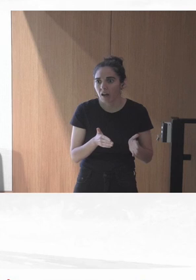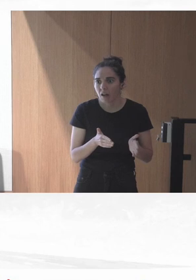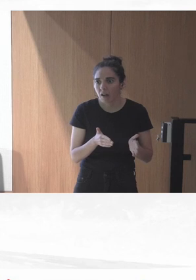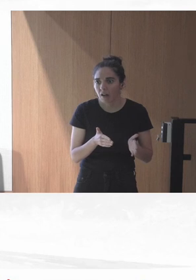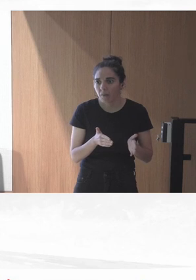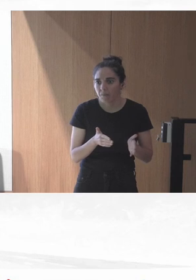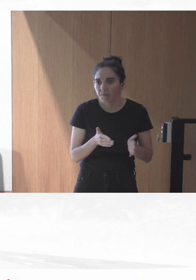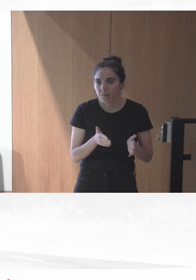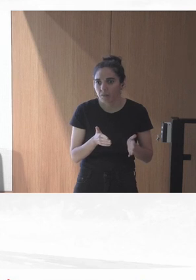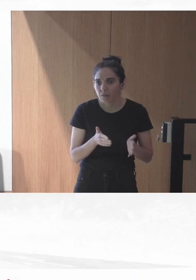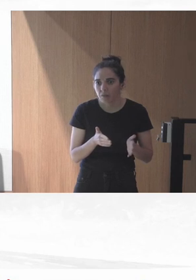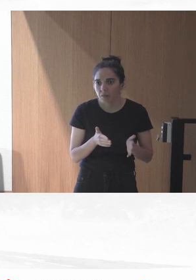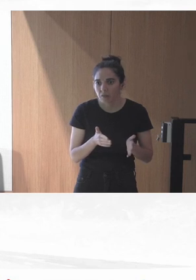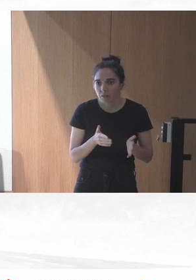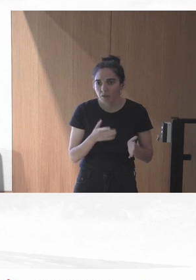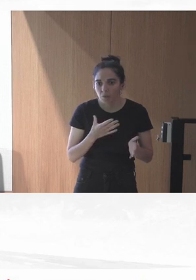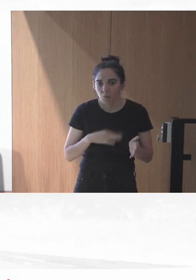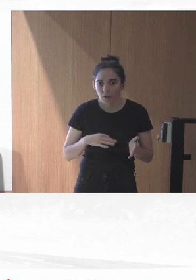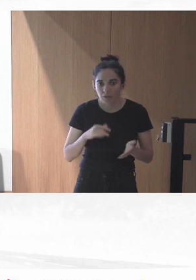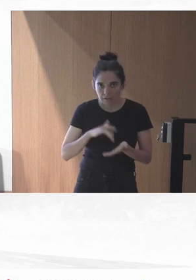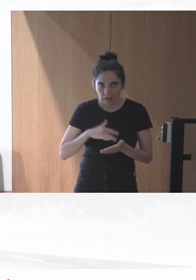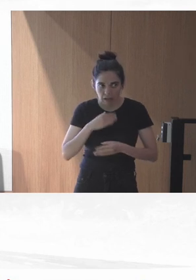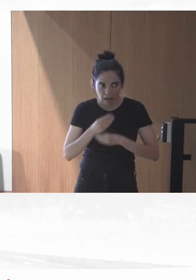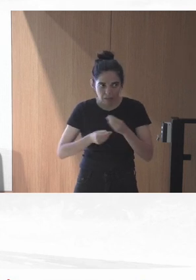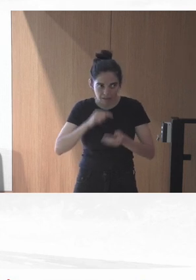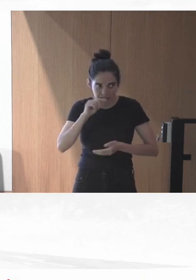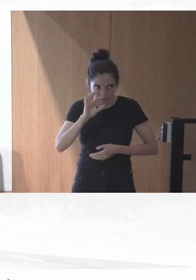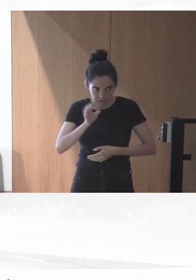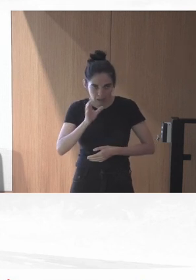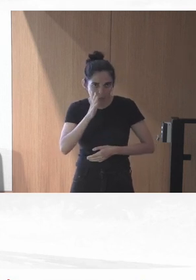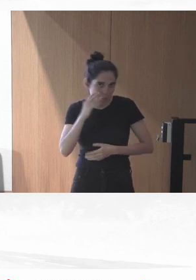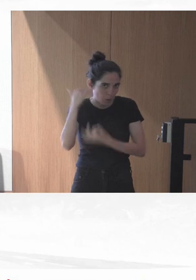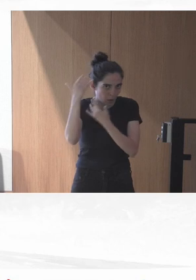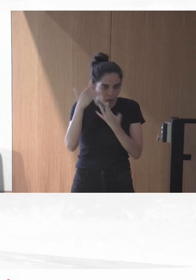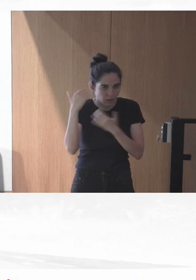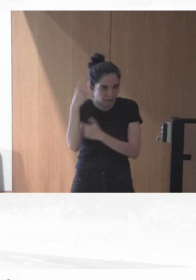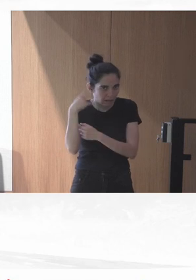o bien dice, yo esto lo he hecho bajo engaño, no sabía lo que estaba haciendo,